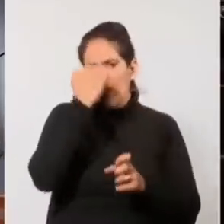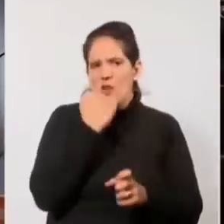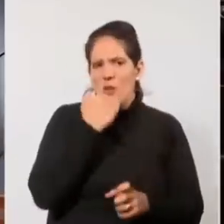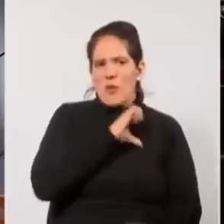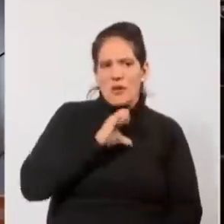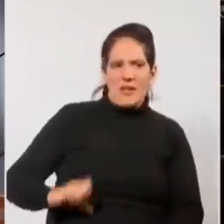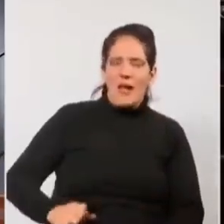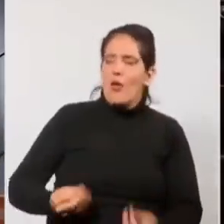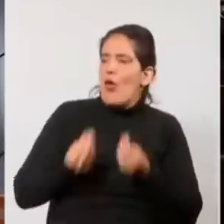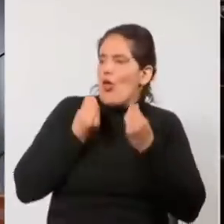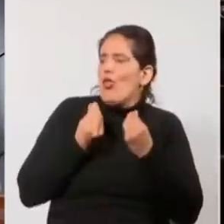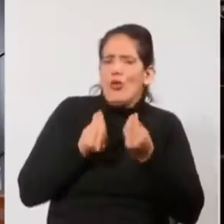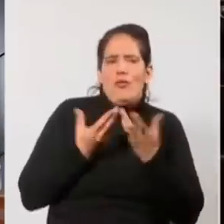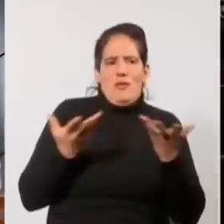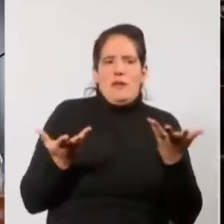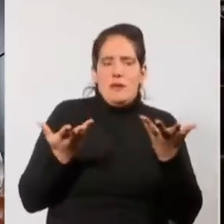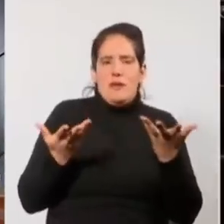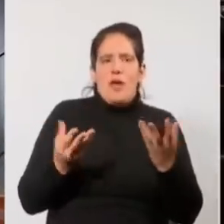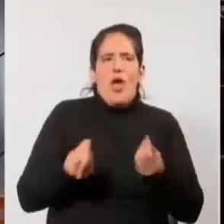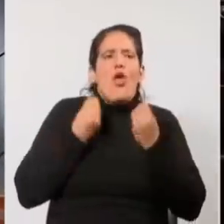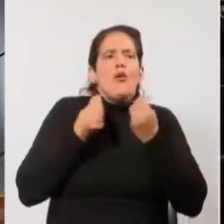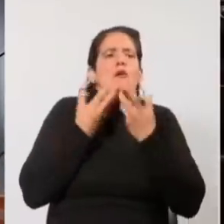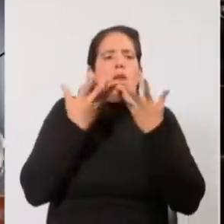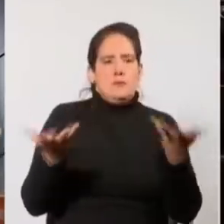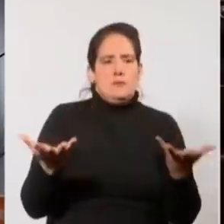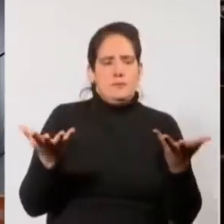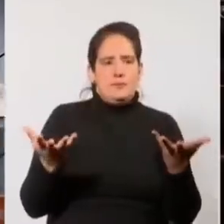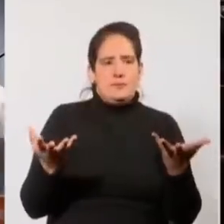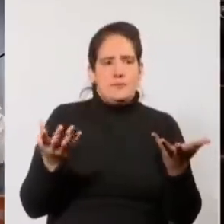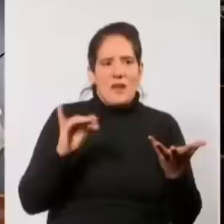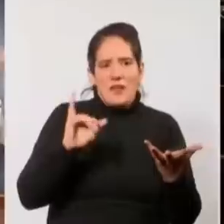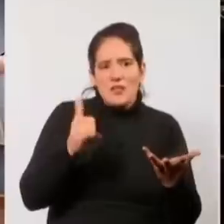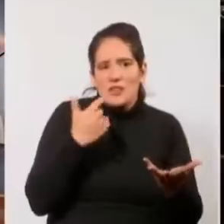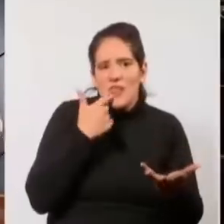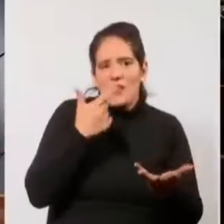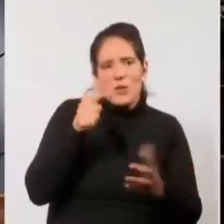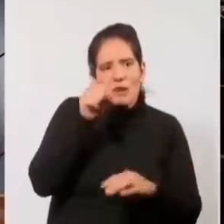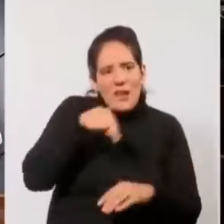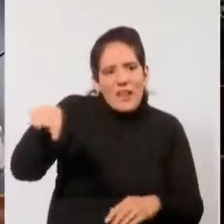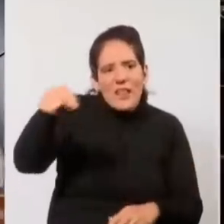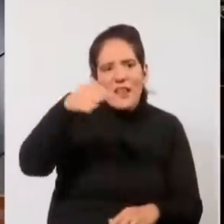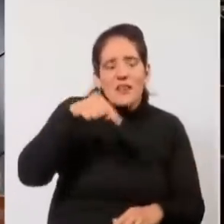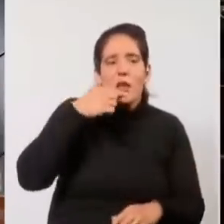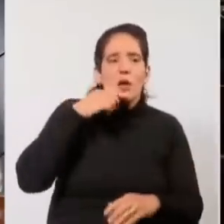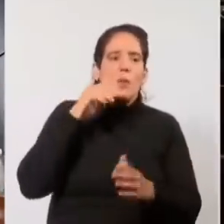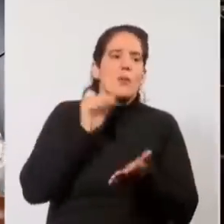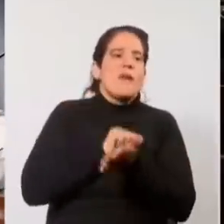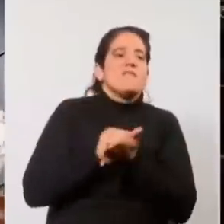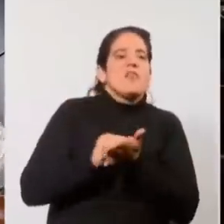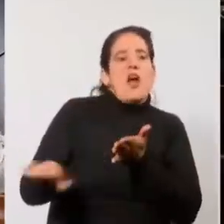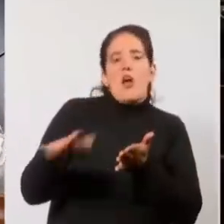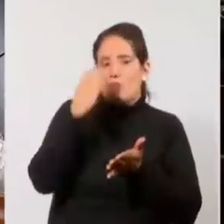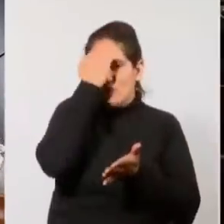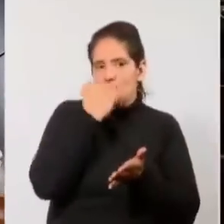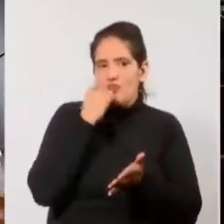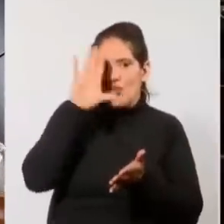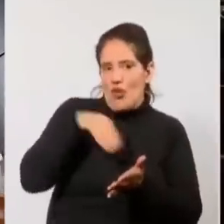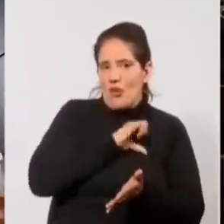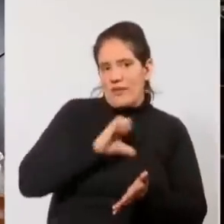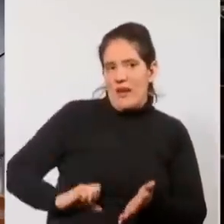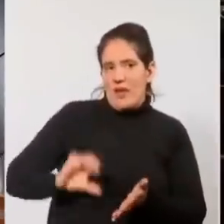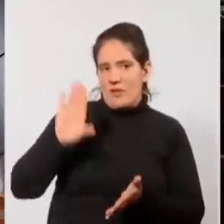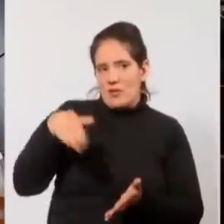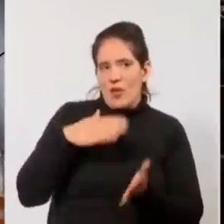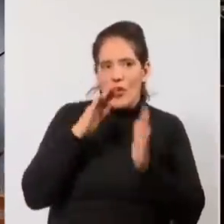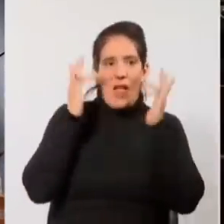¿Pero dónde estamos? ¿Pero dónde estamos? Eso ya lo hicieron ustedes, porque borraron el terrorismo de Estado de todos los textos de